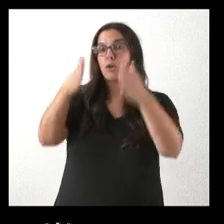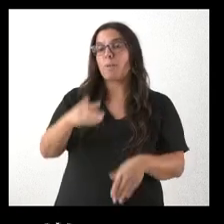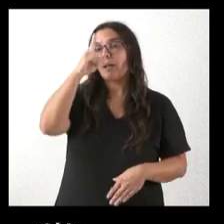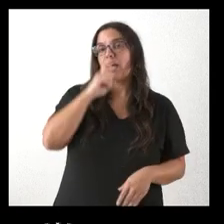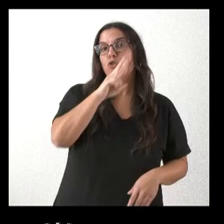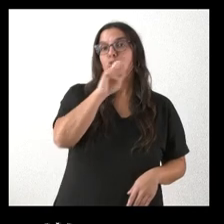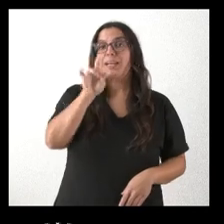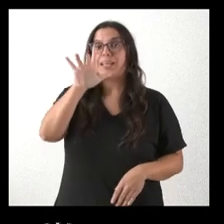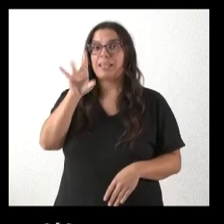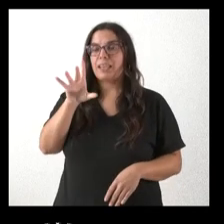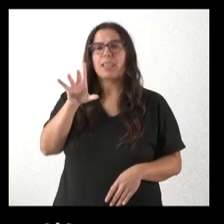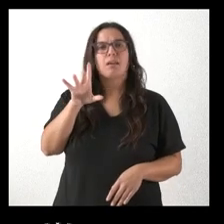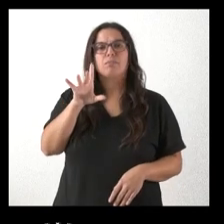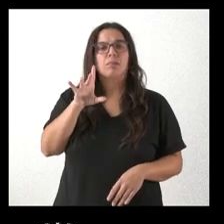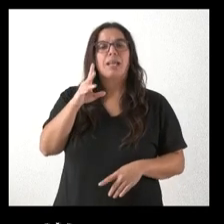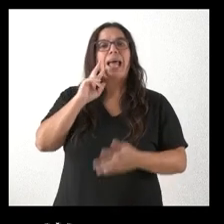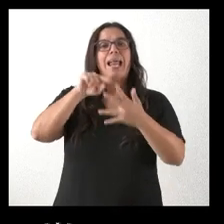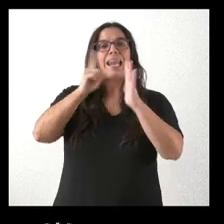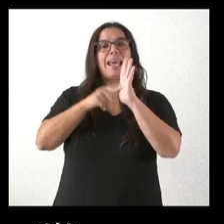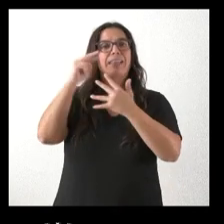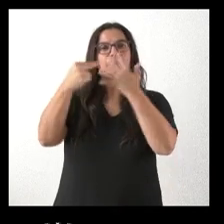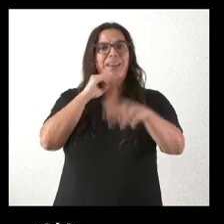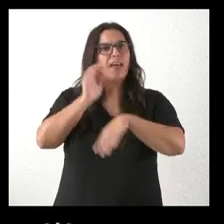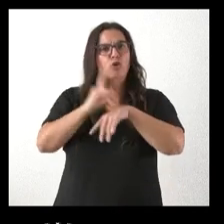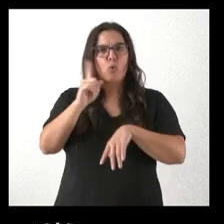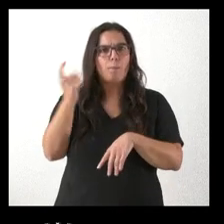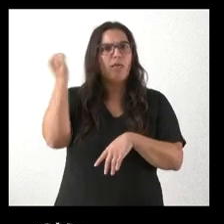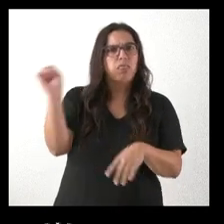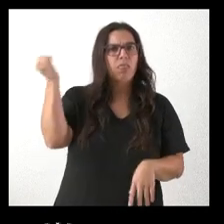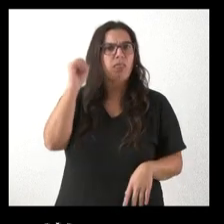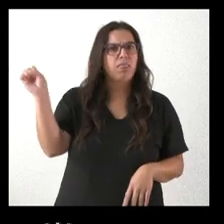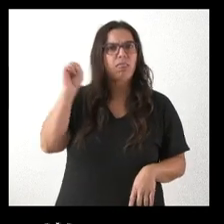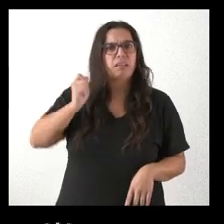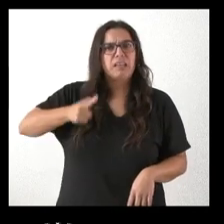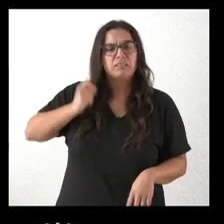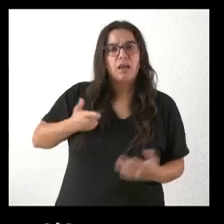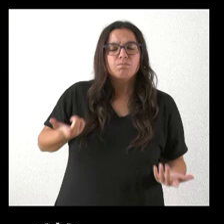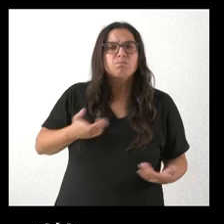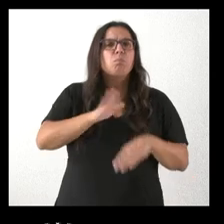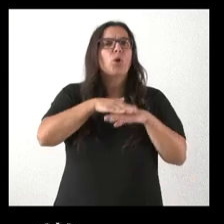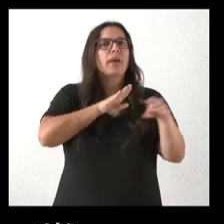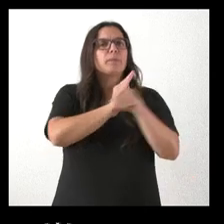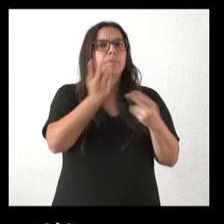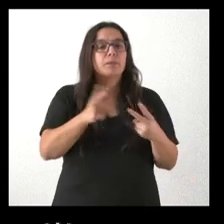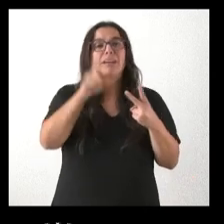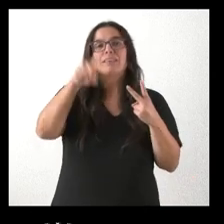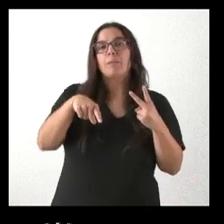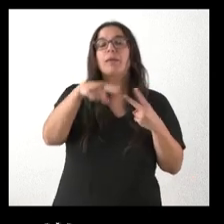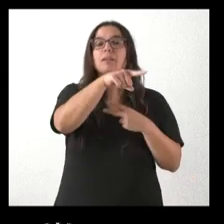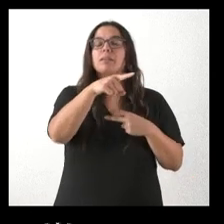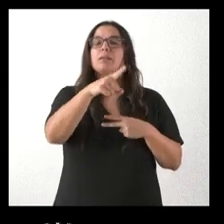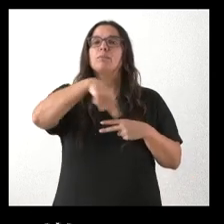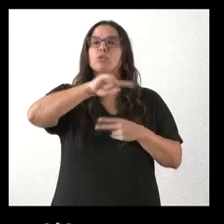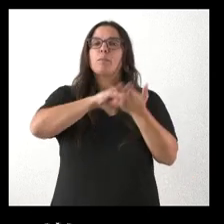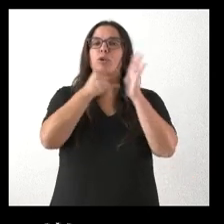2015 incumple reiteradamente la ley de transparencia y si se plantea la junta retomar el proyecto de ley de transparencia